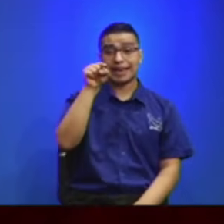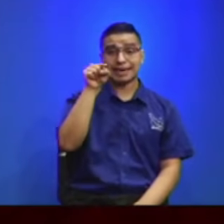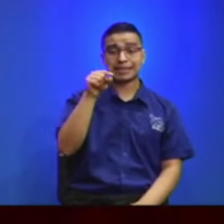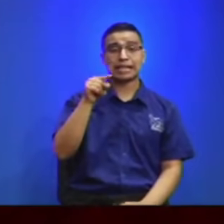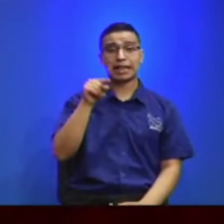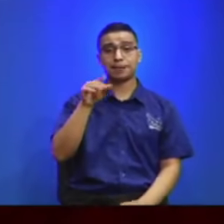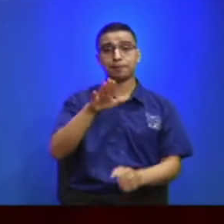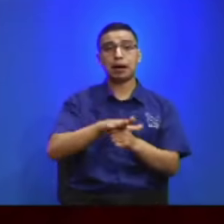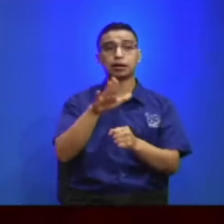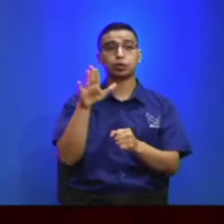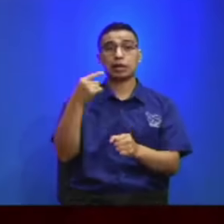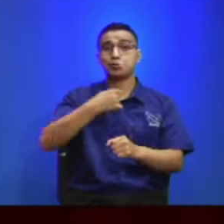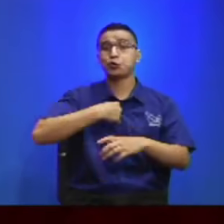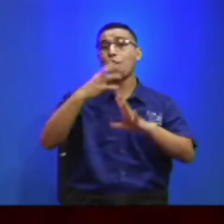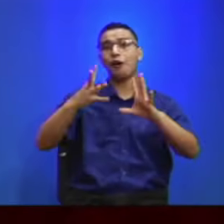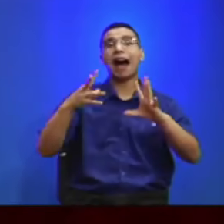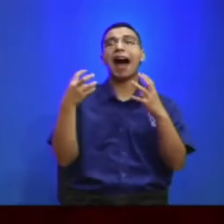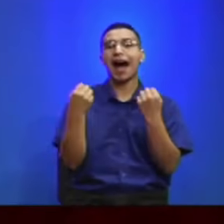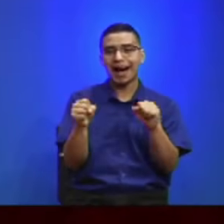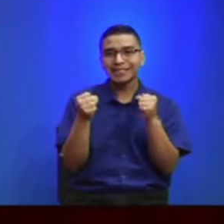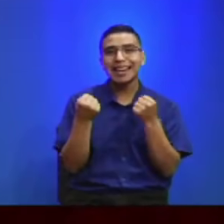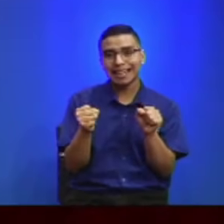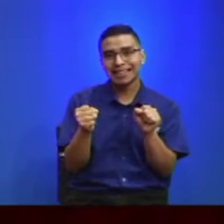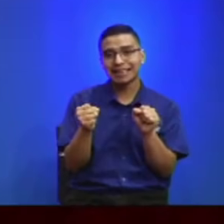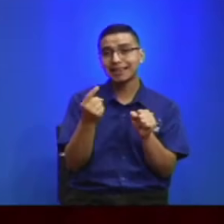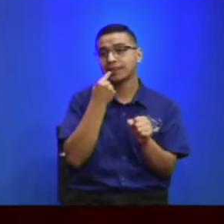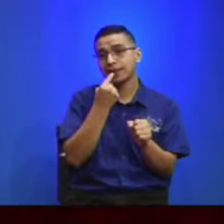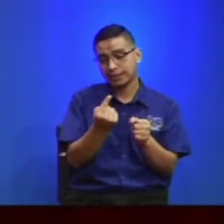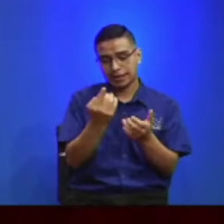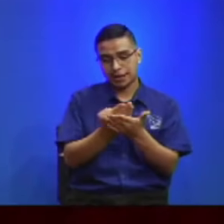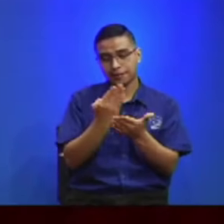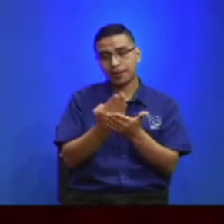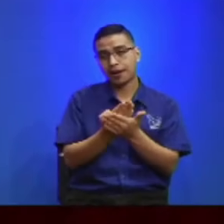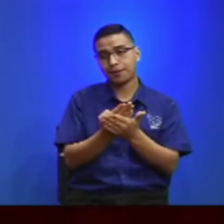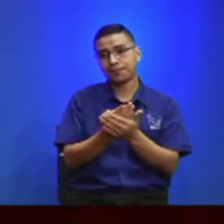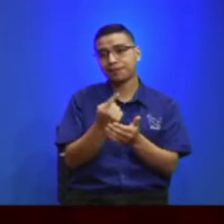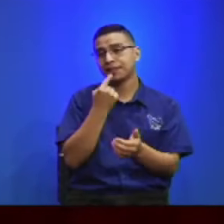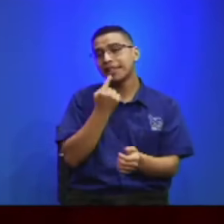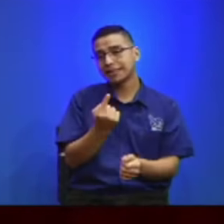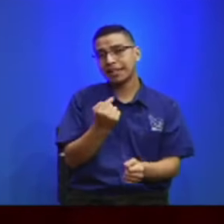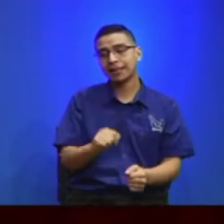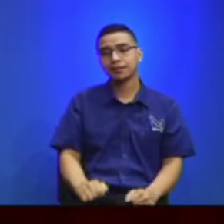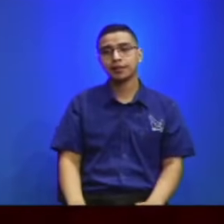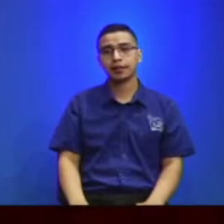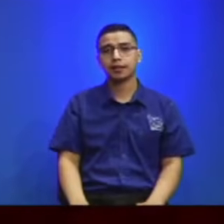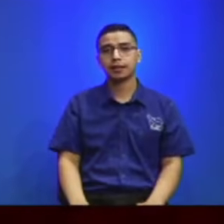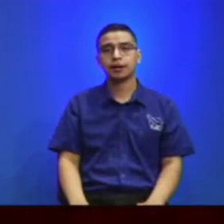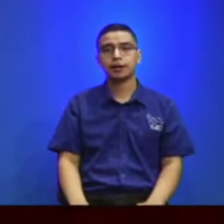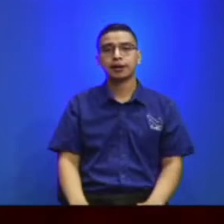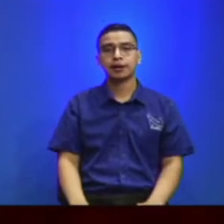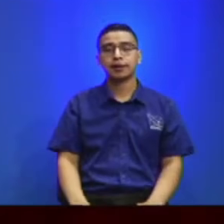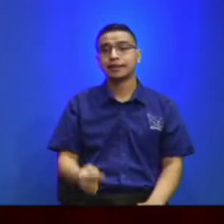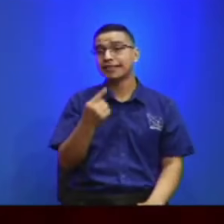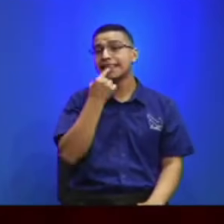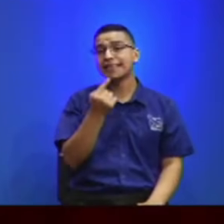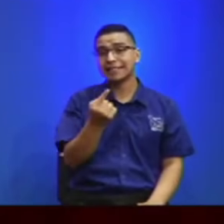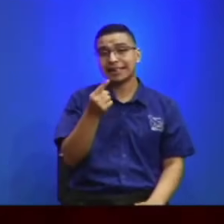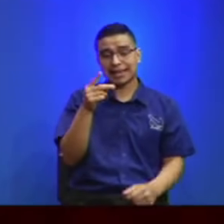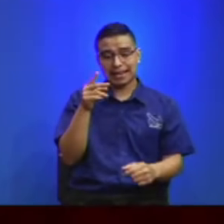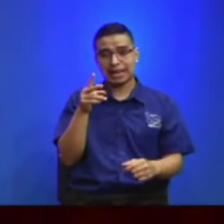pacto que haré así dice la biblia américas en el primer versículo que leí pero aquí dice que cortaré